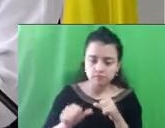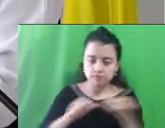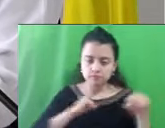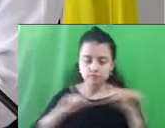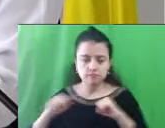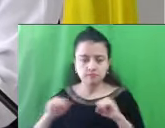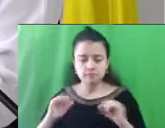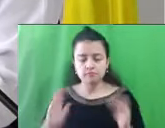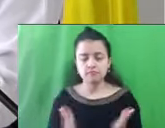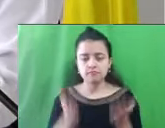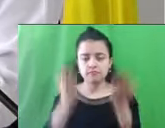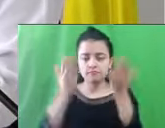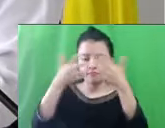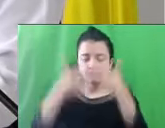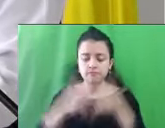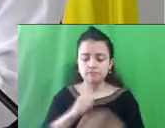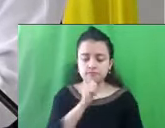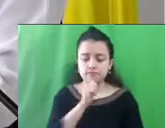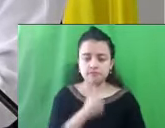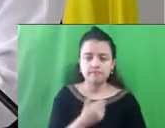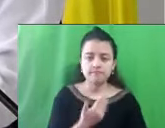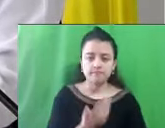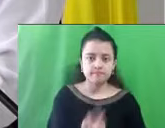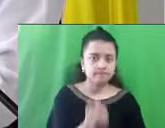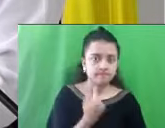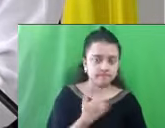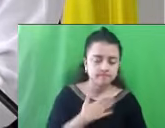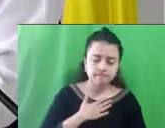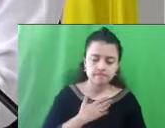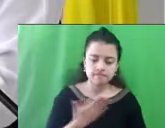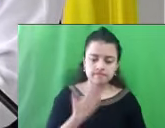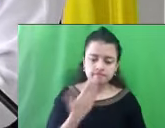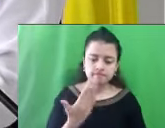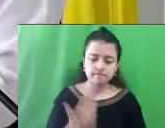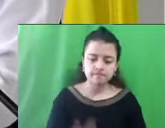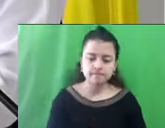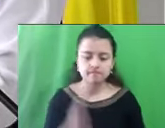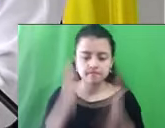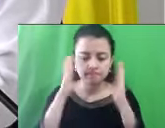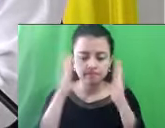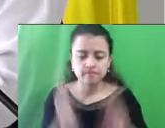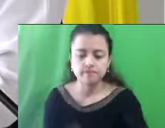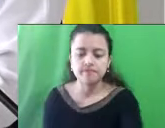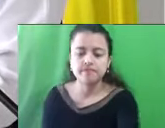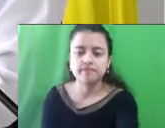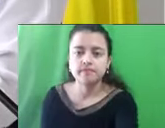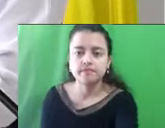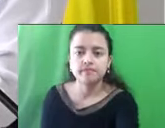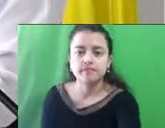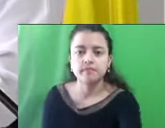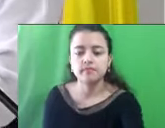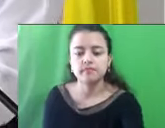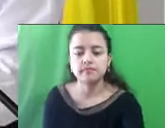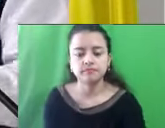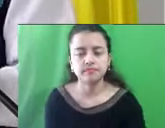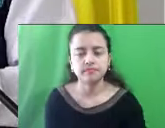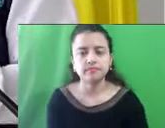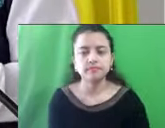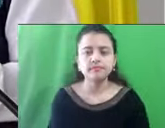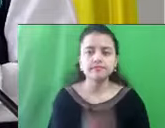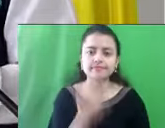la empresa. Cualquier pregunta, cualquier cosa, estaré dispuesto a darle respuesta a ustedes. Muchas gracias.